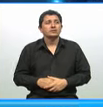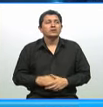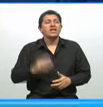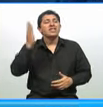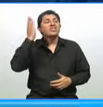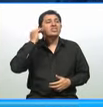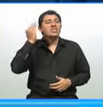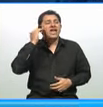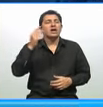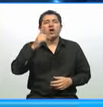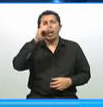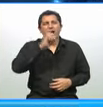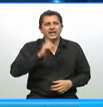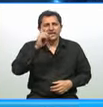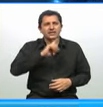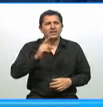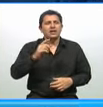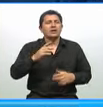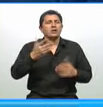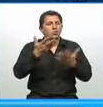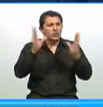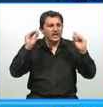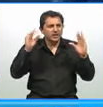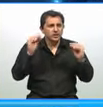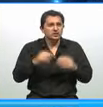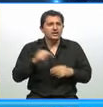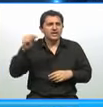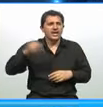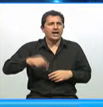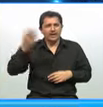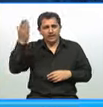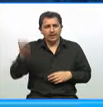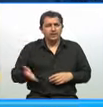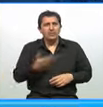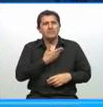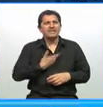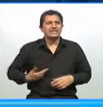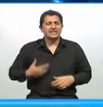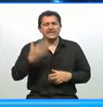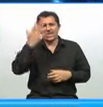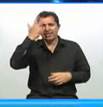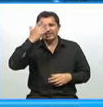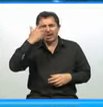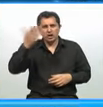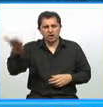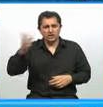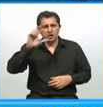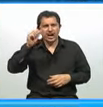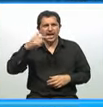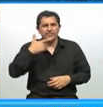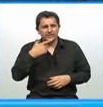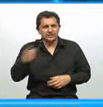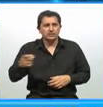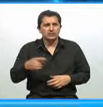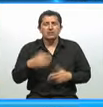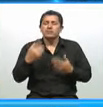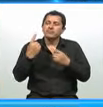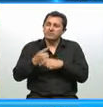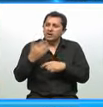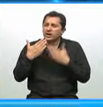Diego, Fede, Anita, muy buenas noches. Así es, estamos junto a Matías Lamens, el presidente de San Lorenzo de Almagro. Bueno, Mati, antes que nada agradecerte por estos